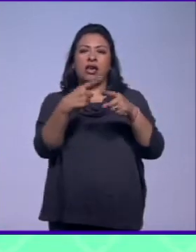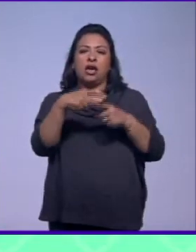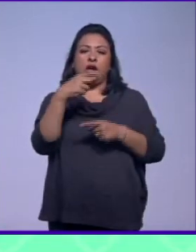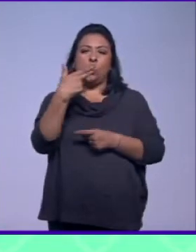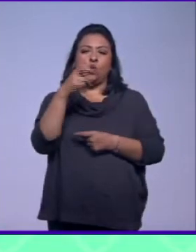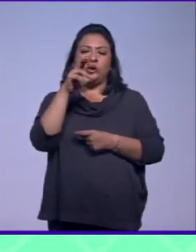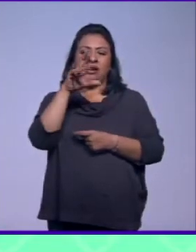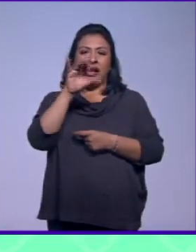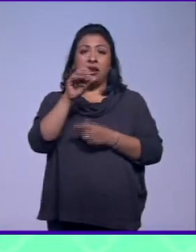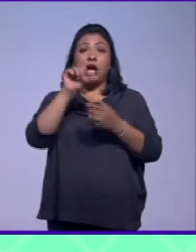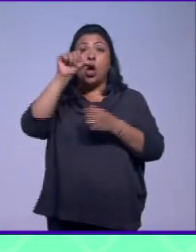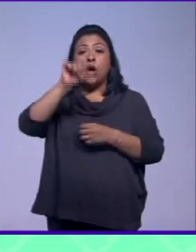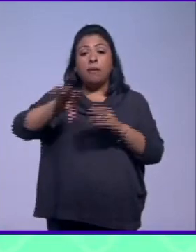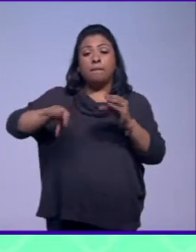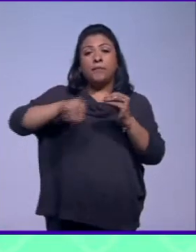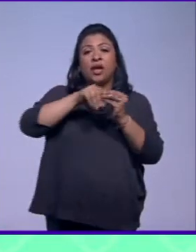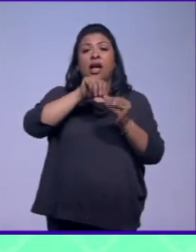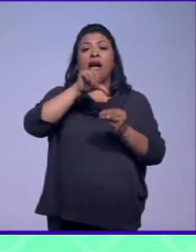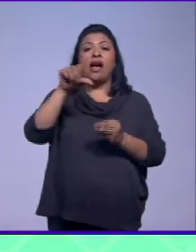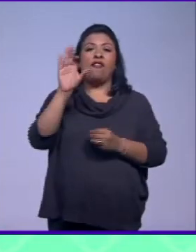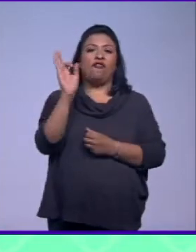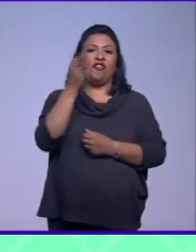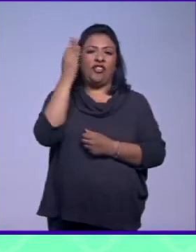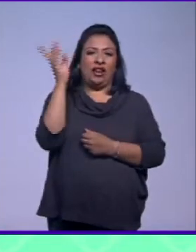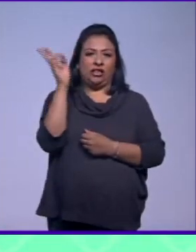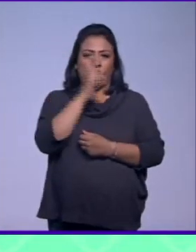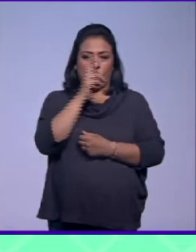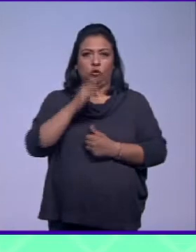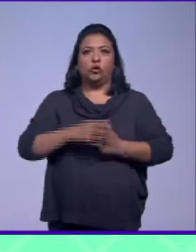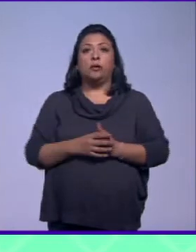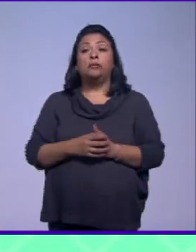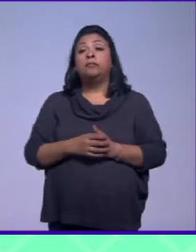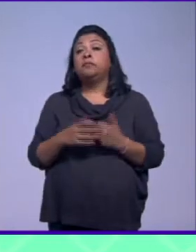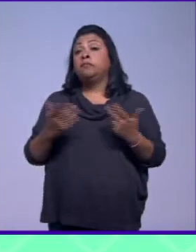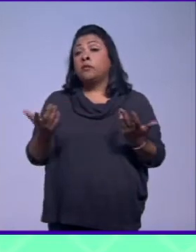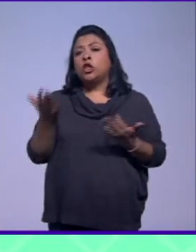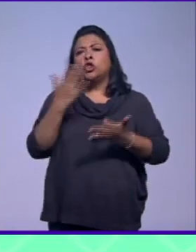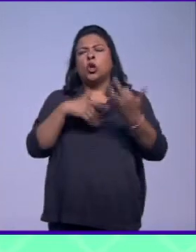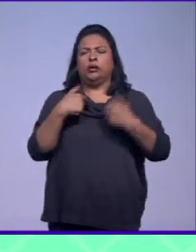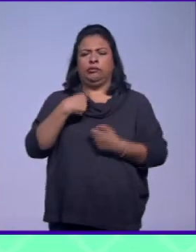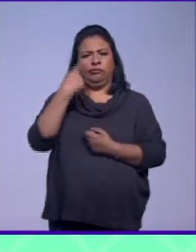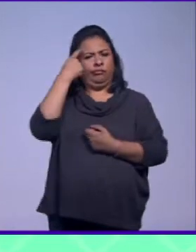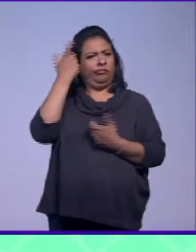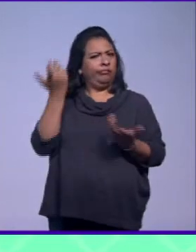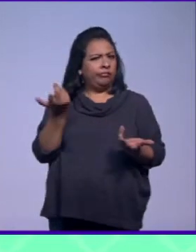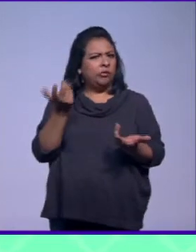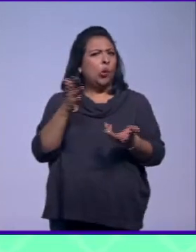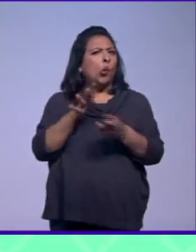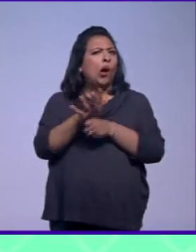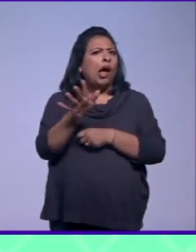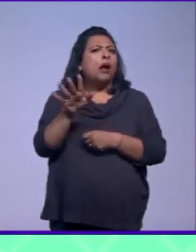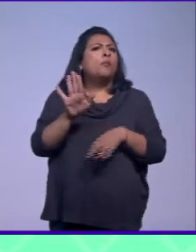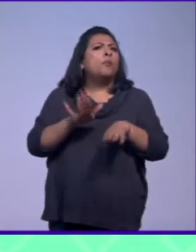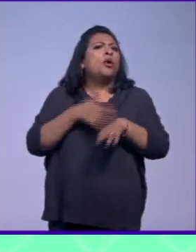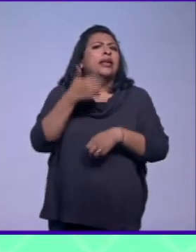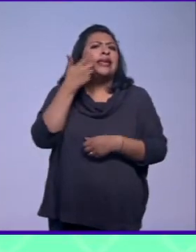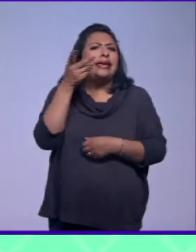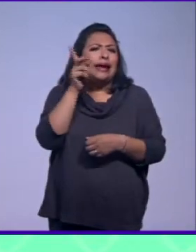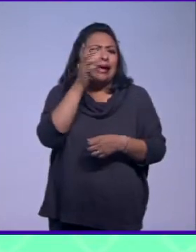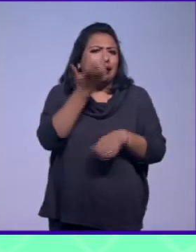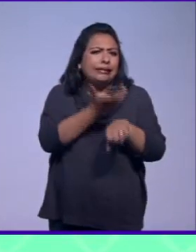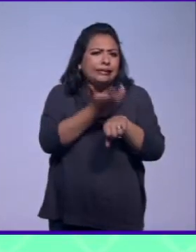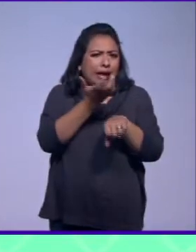y hoy día adherida a la federación rusa y bueno todos nos preguntamos cuál es el interés de eeuu